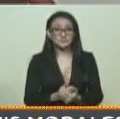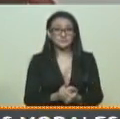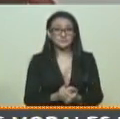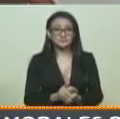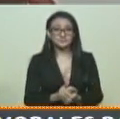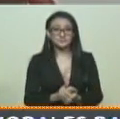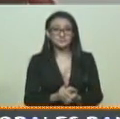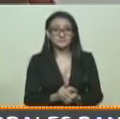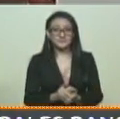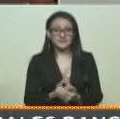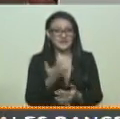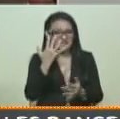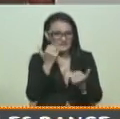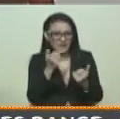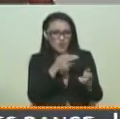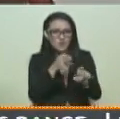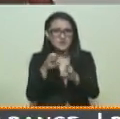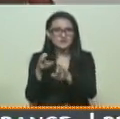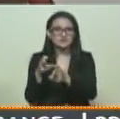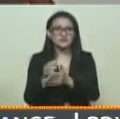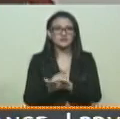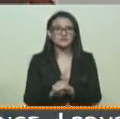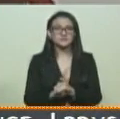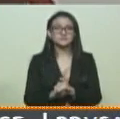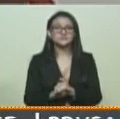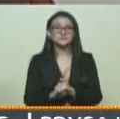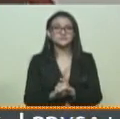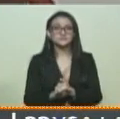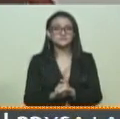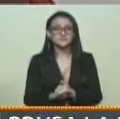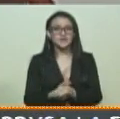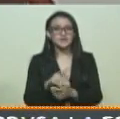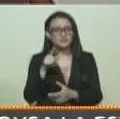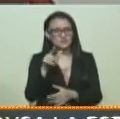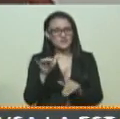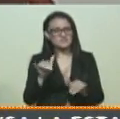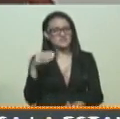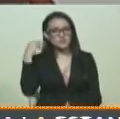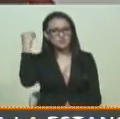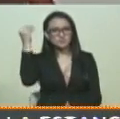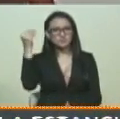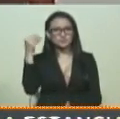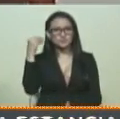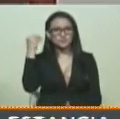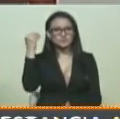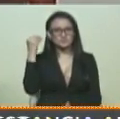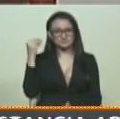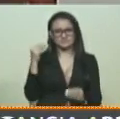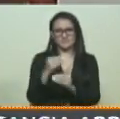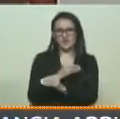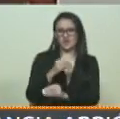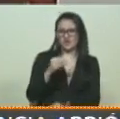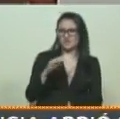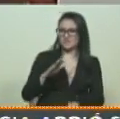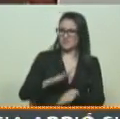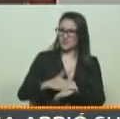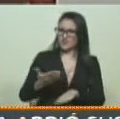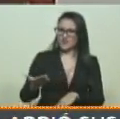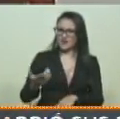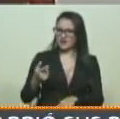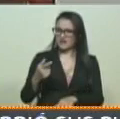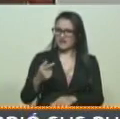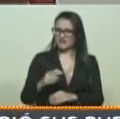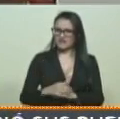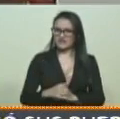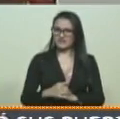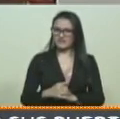Y aquí se impone de nuevo la lógica de la doble moral. Se impone de